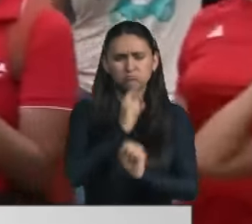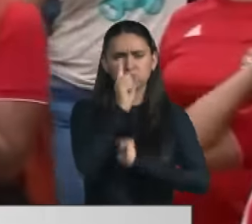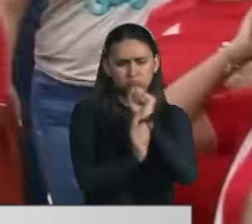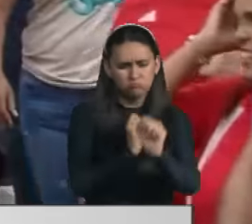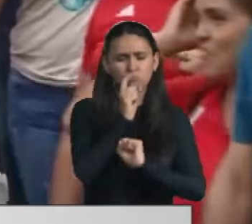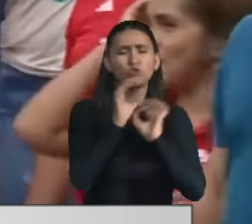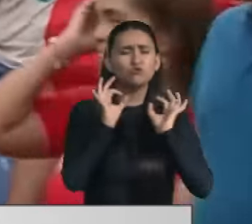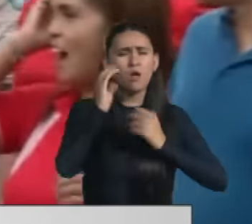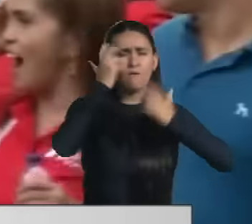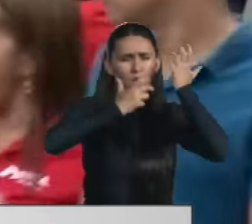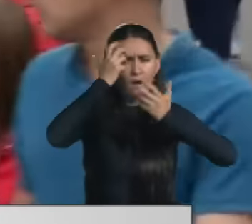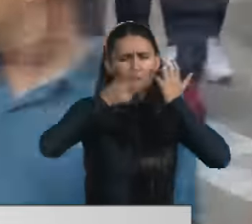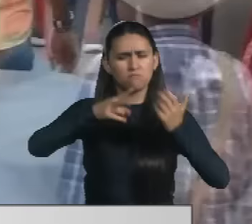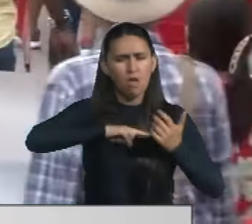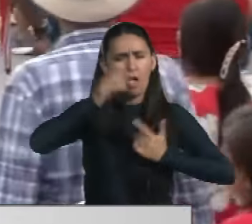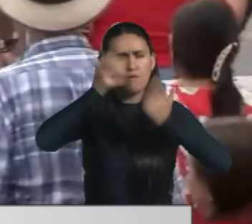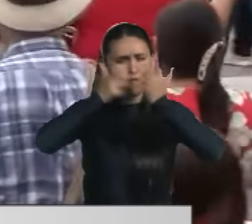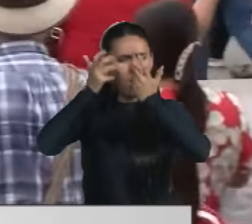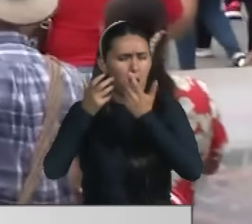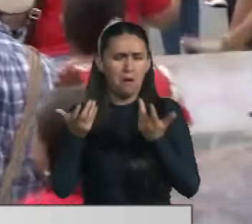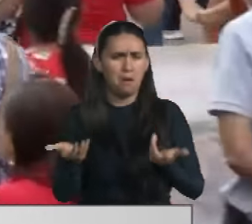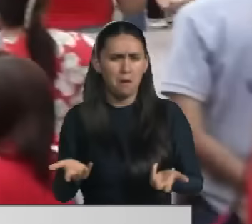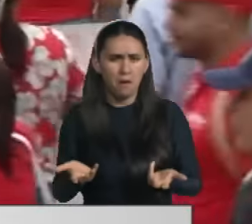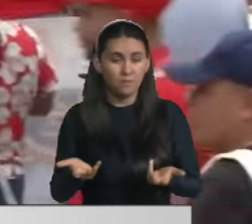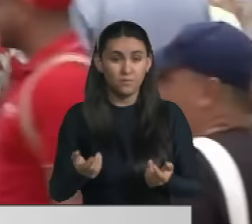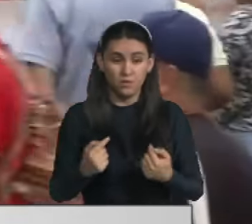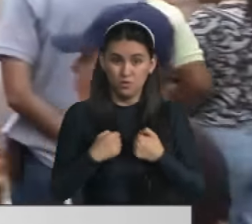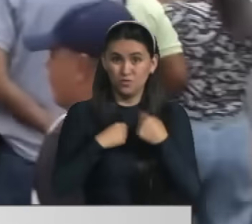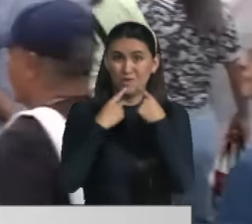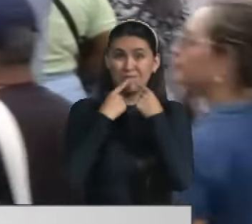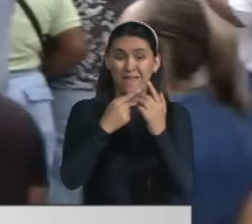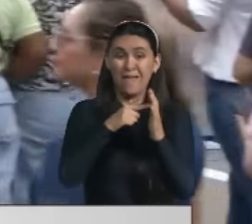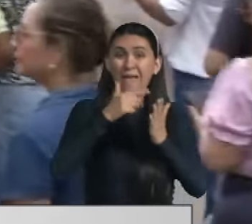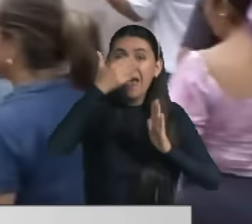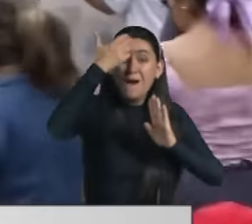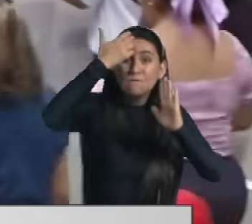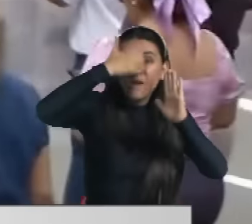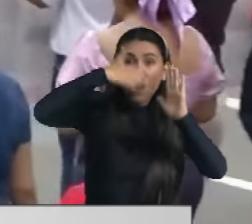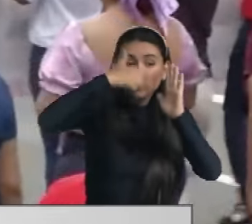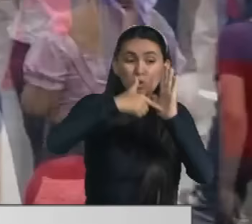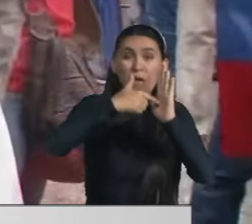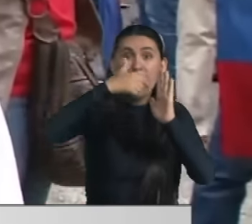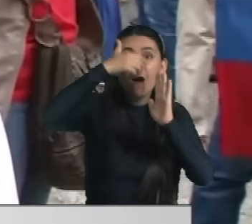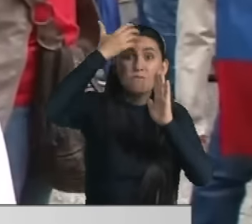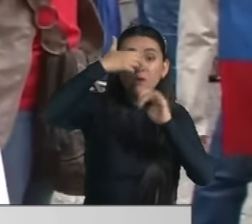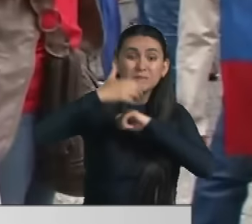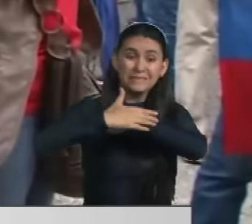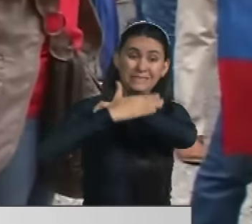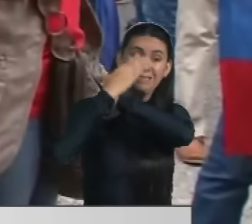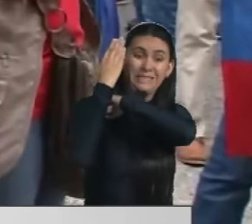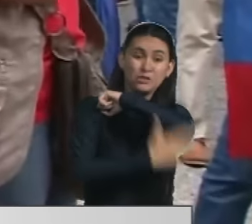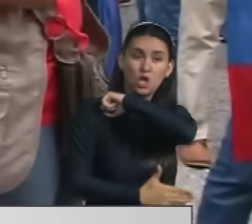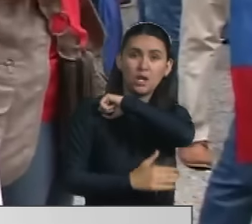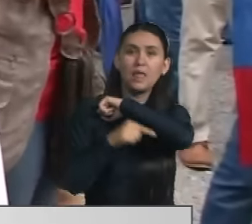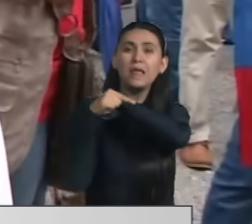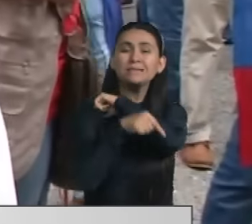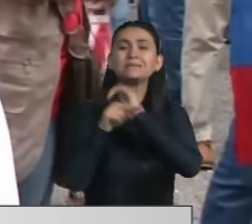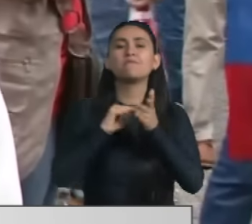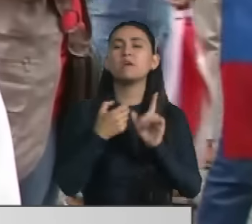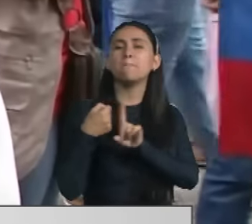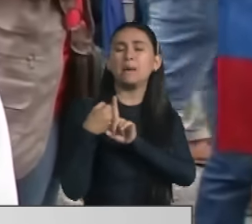evalúan. Estamos diciendo que la evaluación sanción es una forma de persecución